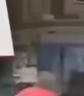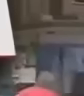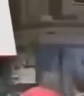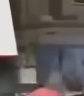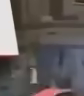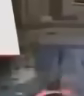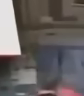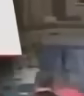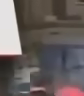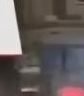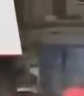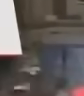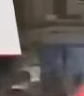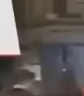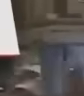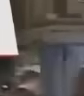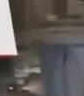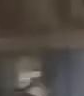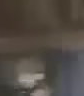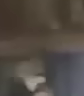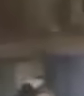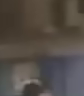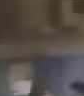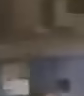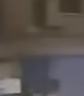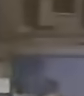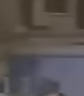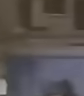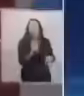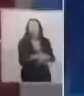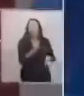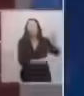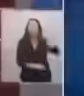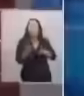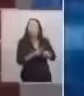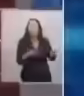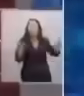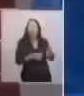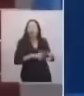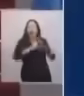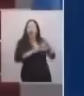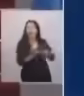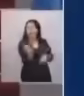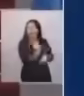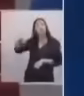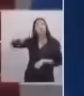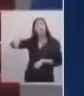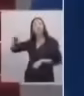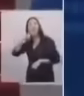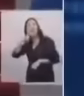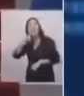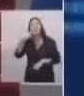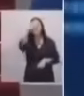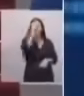15:10 me acaban de informar Anita ya está caputo grabando el mensaje no es tirado en una